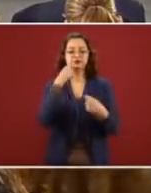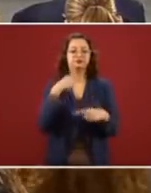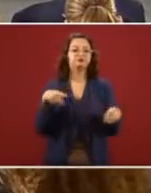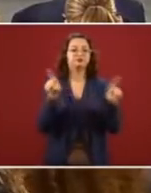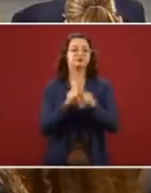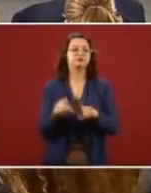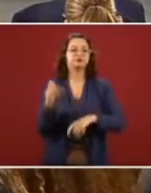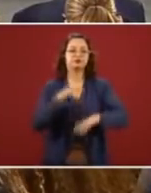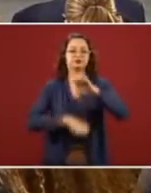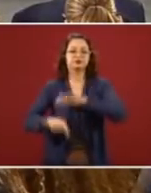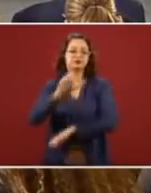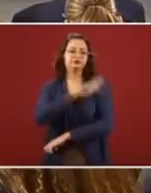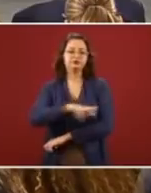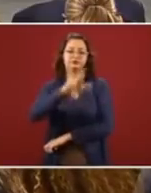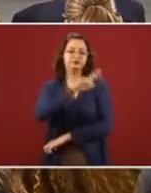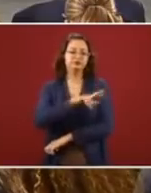rentan